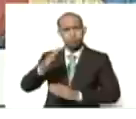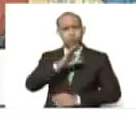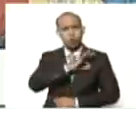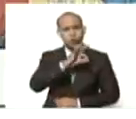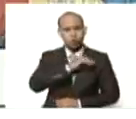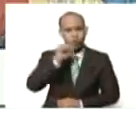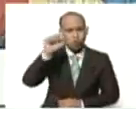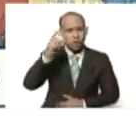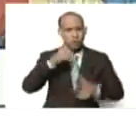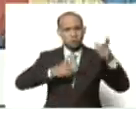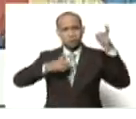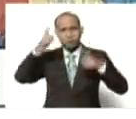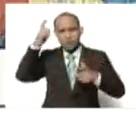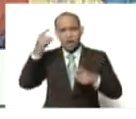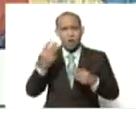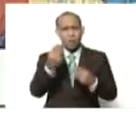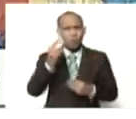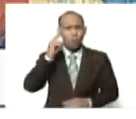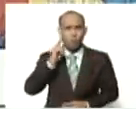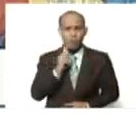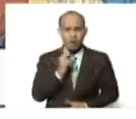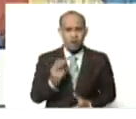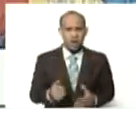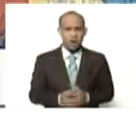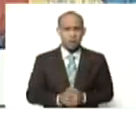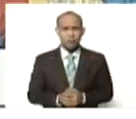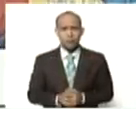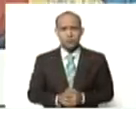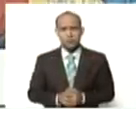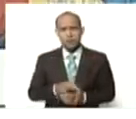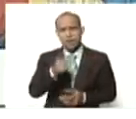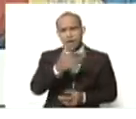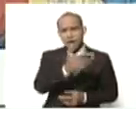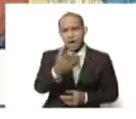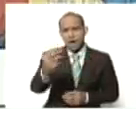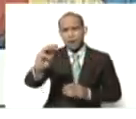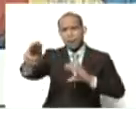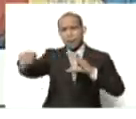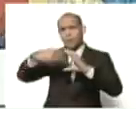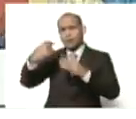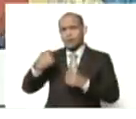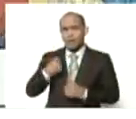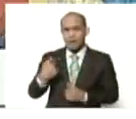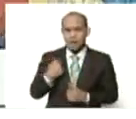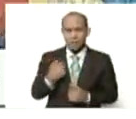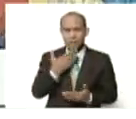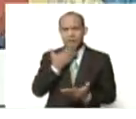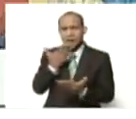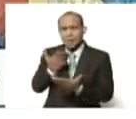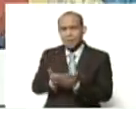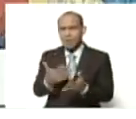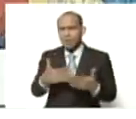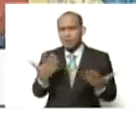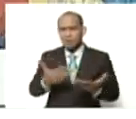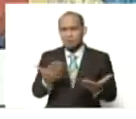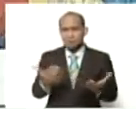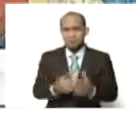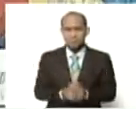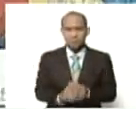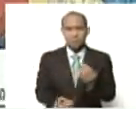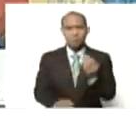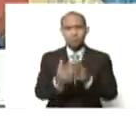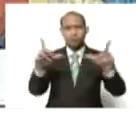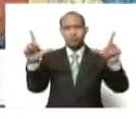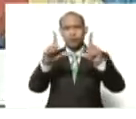socialista, muy chavista, muy bolivariana. Y ellos me han mandado un mensaje y me pidieron que lo sacara en